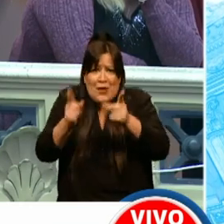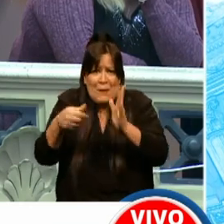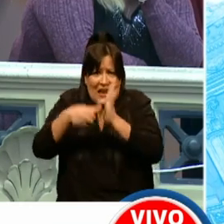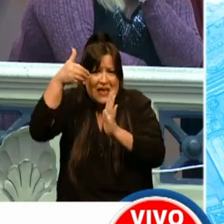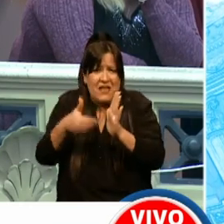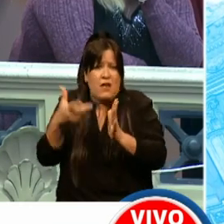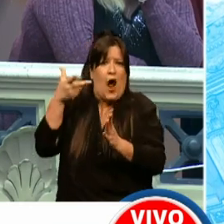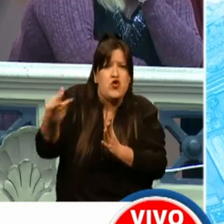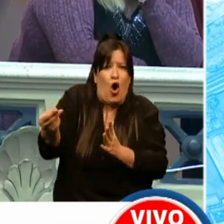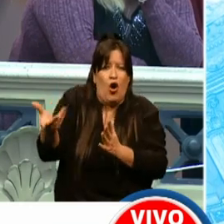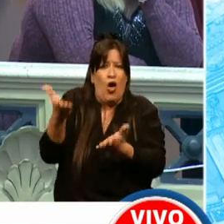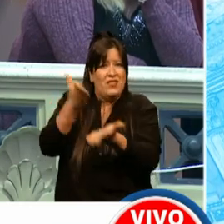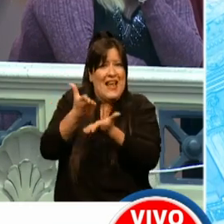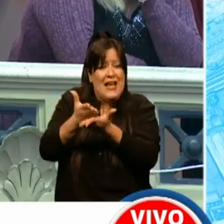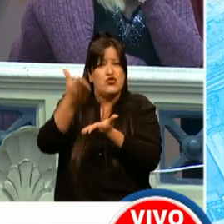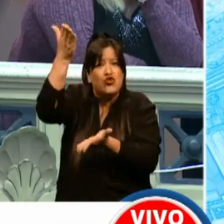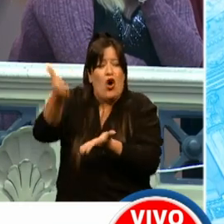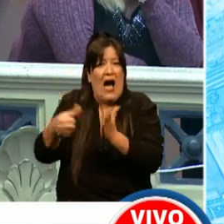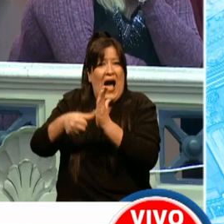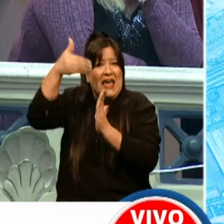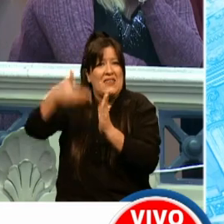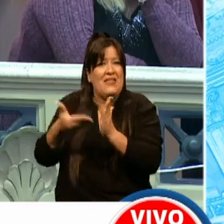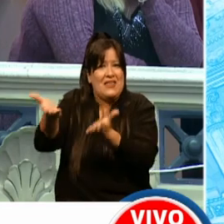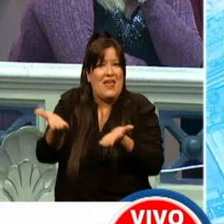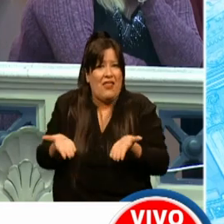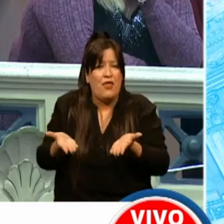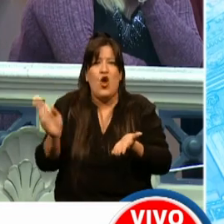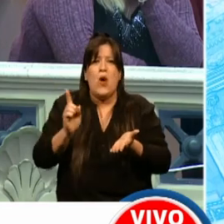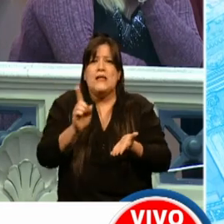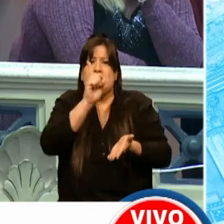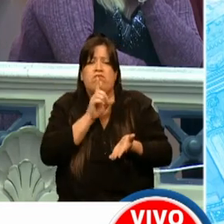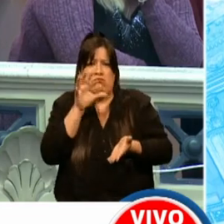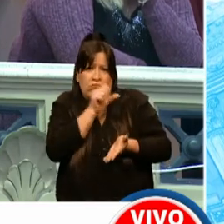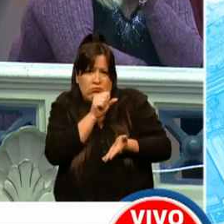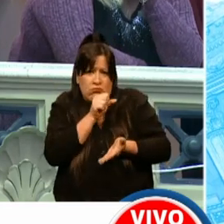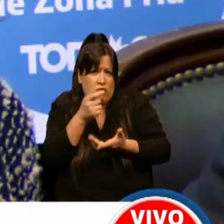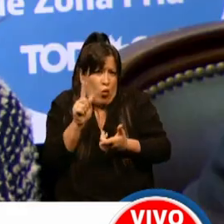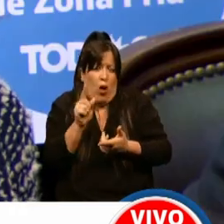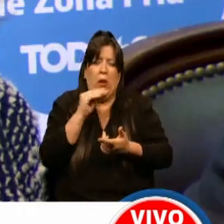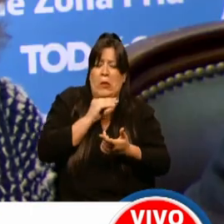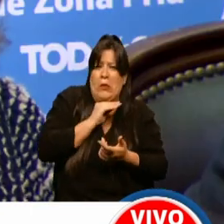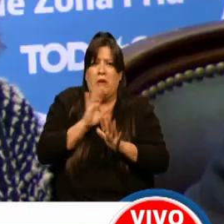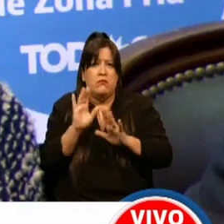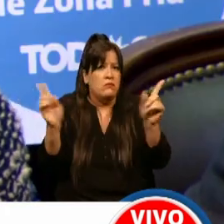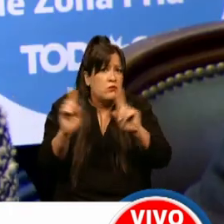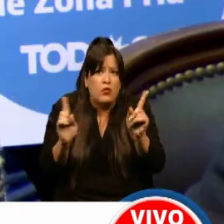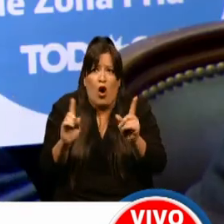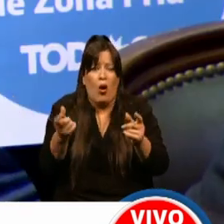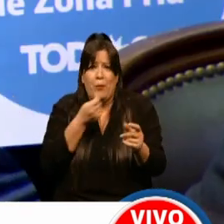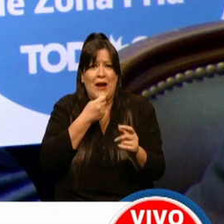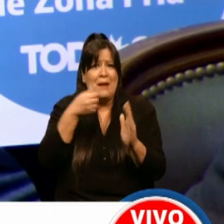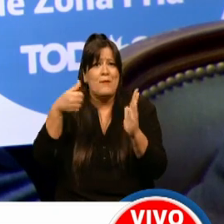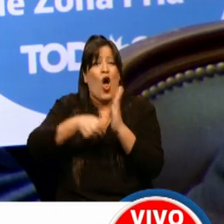el derecho a la existencia no es tener que callar no es tener que disimular es que no podés